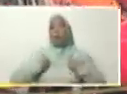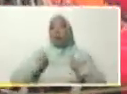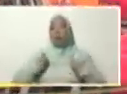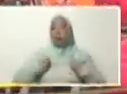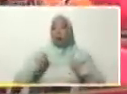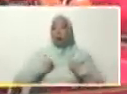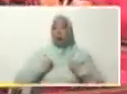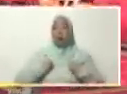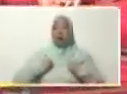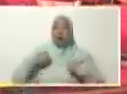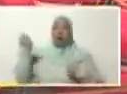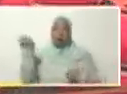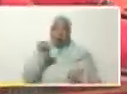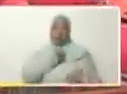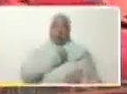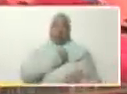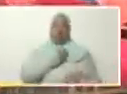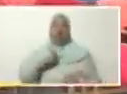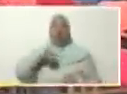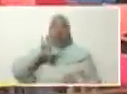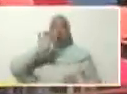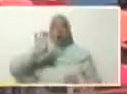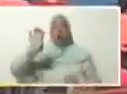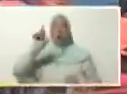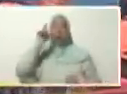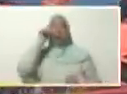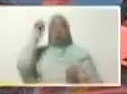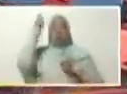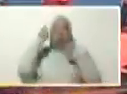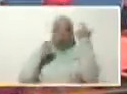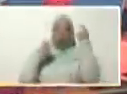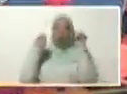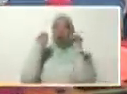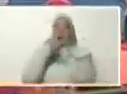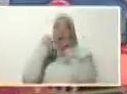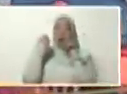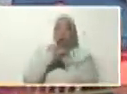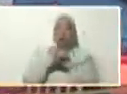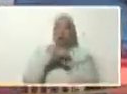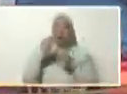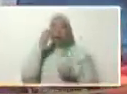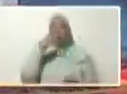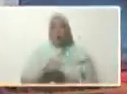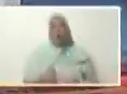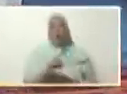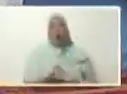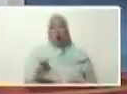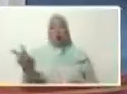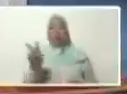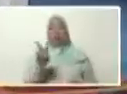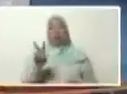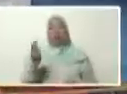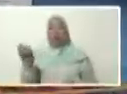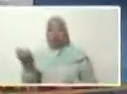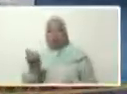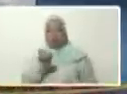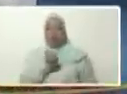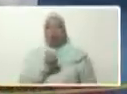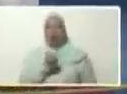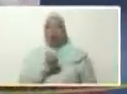la puñalada que le clavaron por la espalda al humilde y trabajador pueblo de Venezuela. Fue una puñalada en la